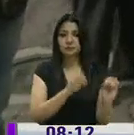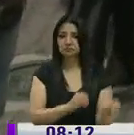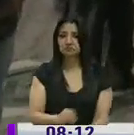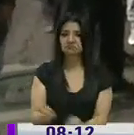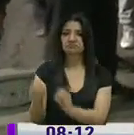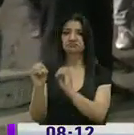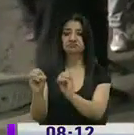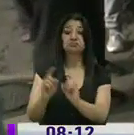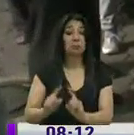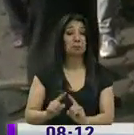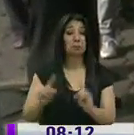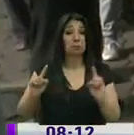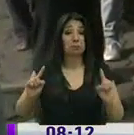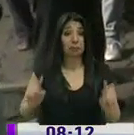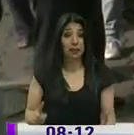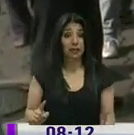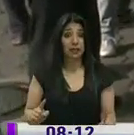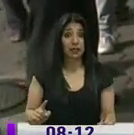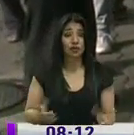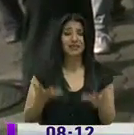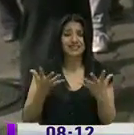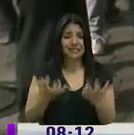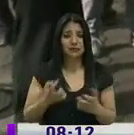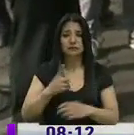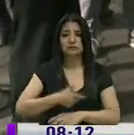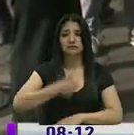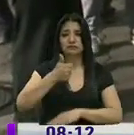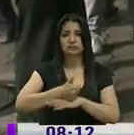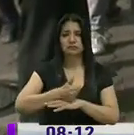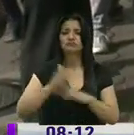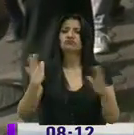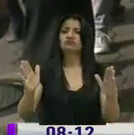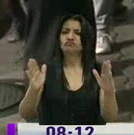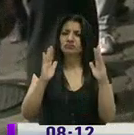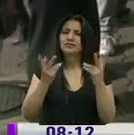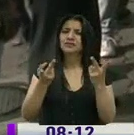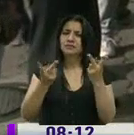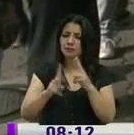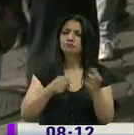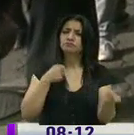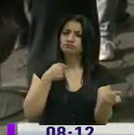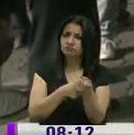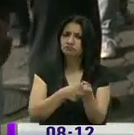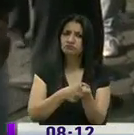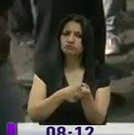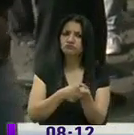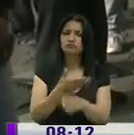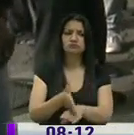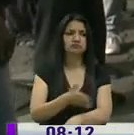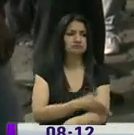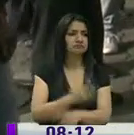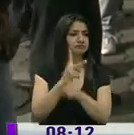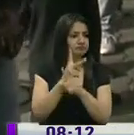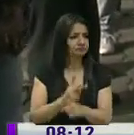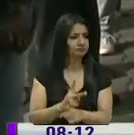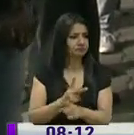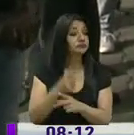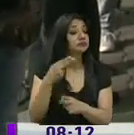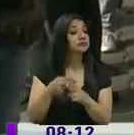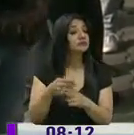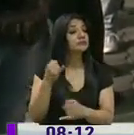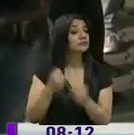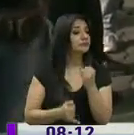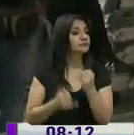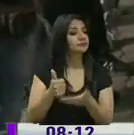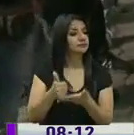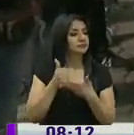pero sin embargo están deseando que las autoridades hagan también aúna un trabajo de prevención vecina ayúdame con su nombre y apellido por